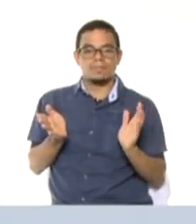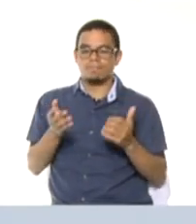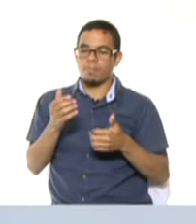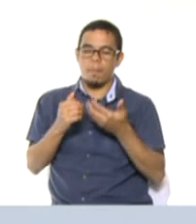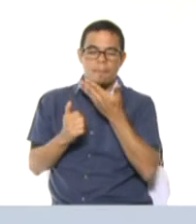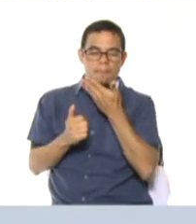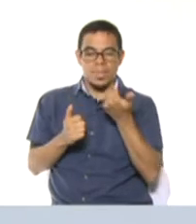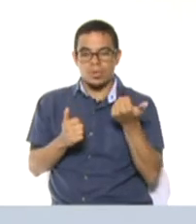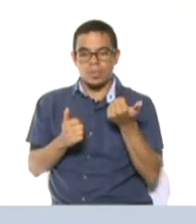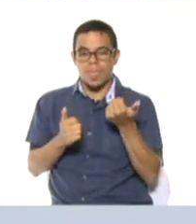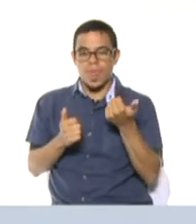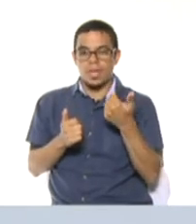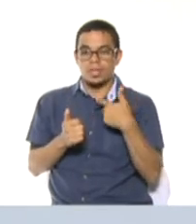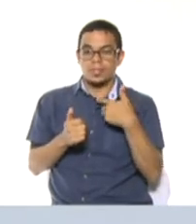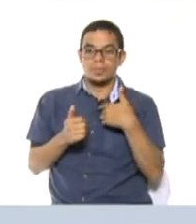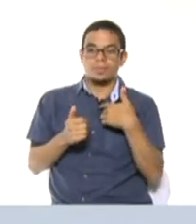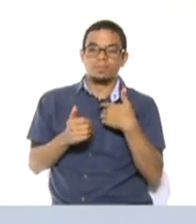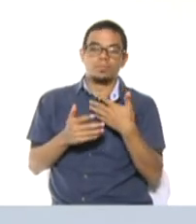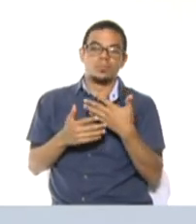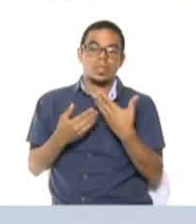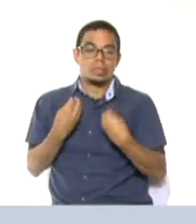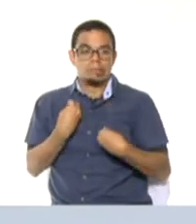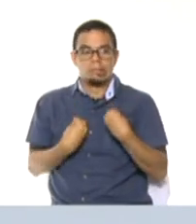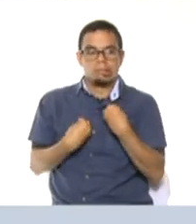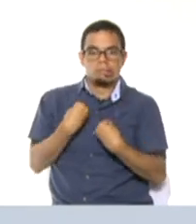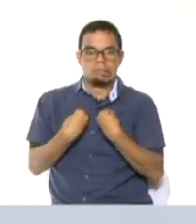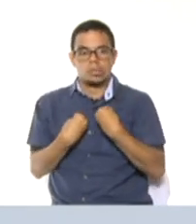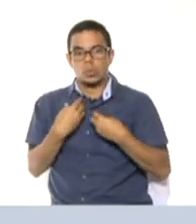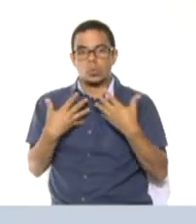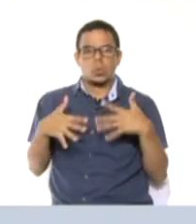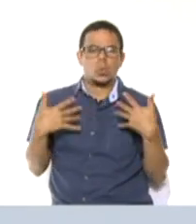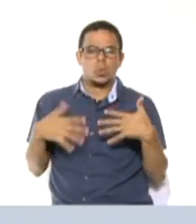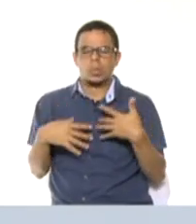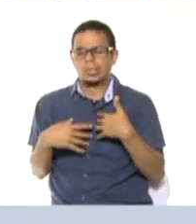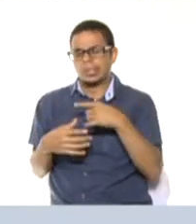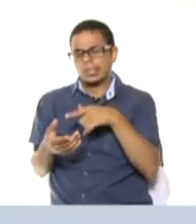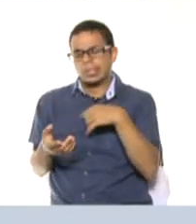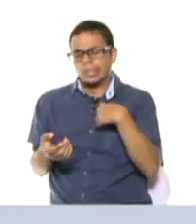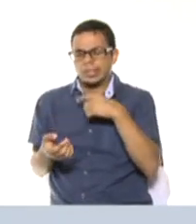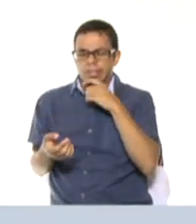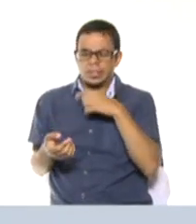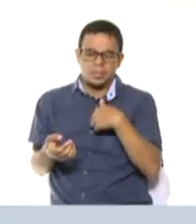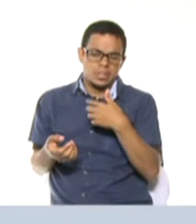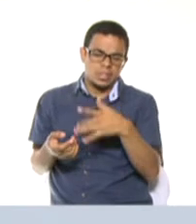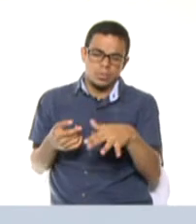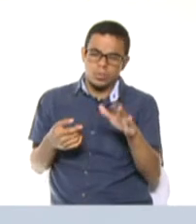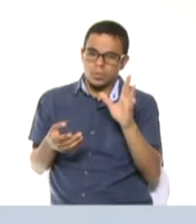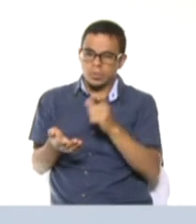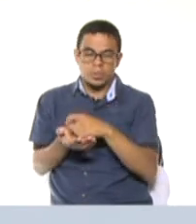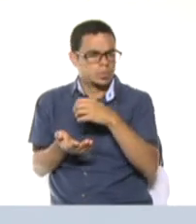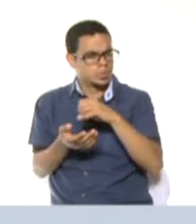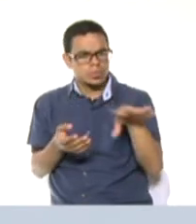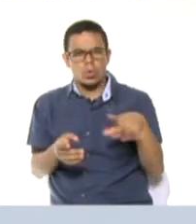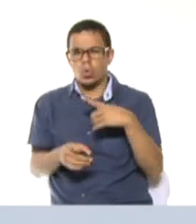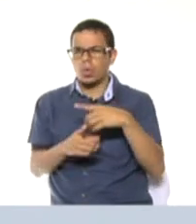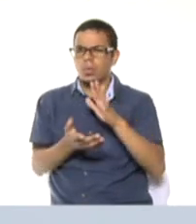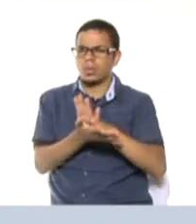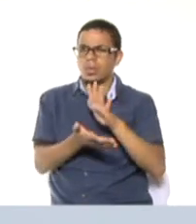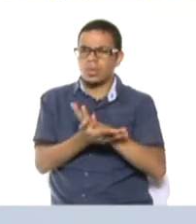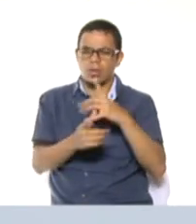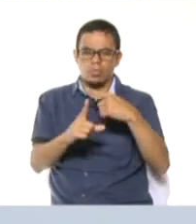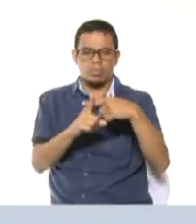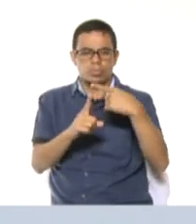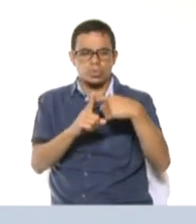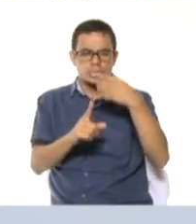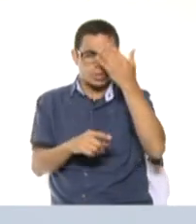poquito nuestra ansiedad y nuestra preocupación, porque es un proceso bien importante y significativo que